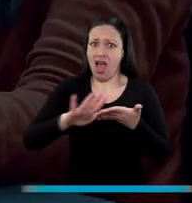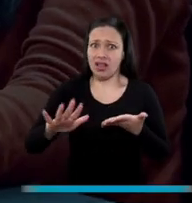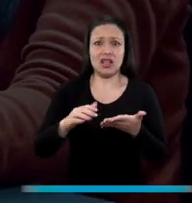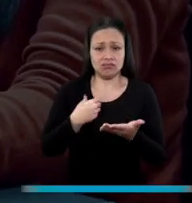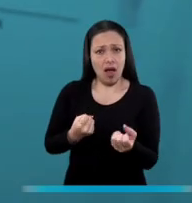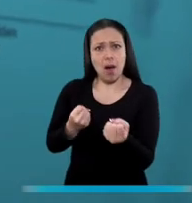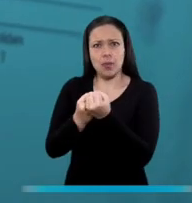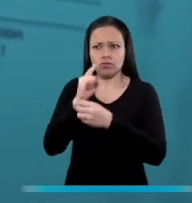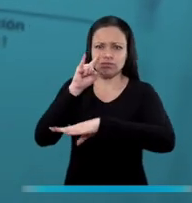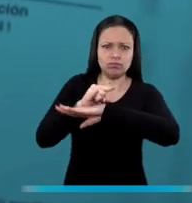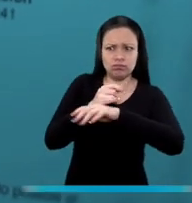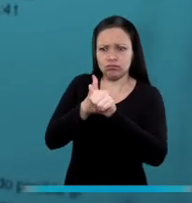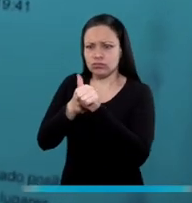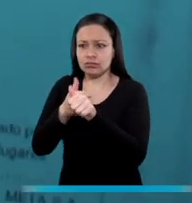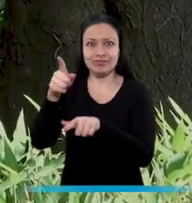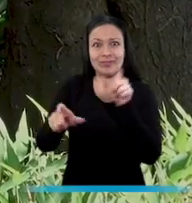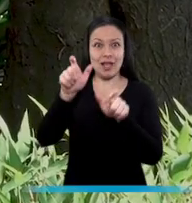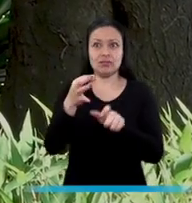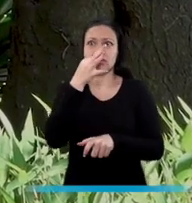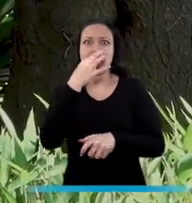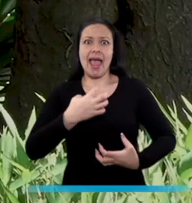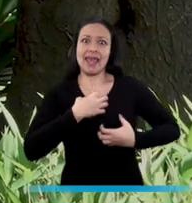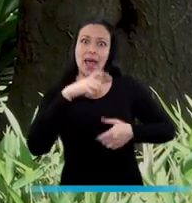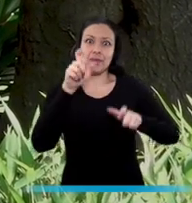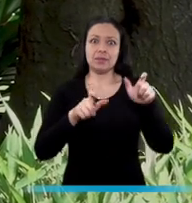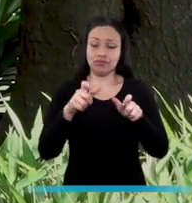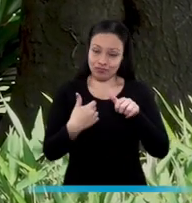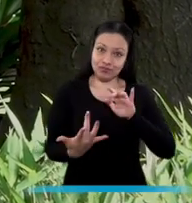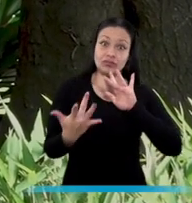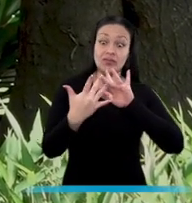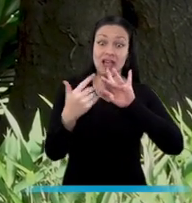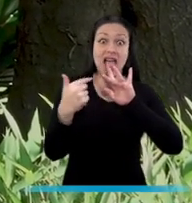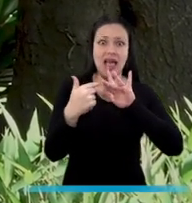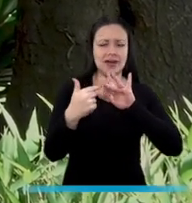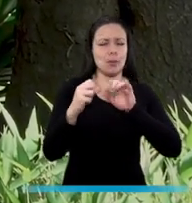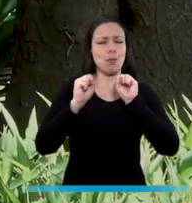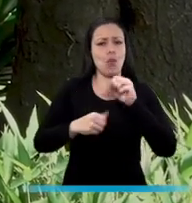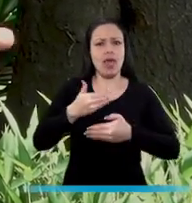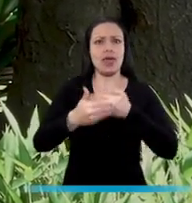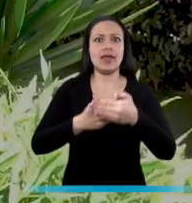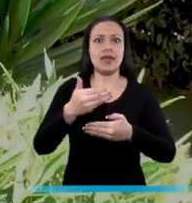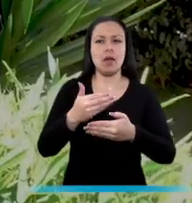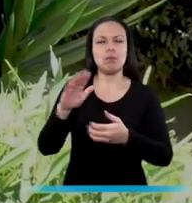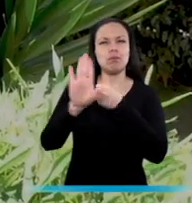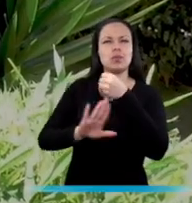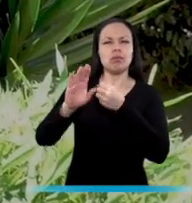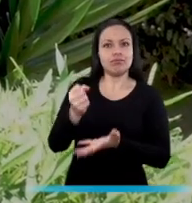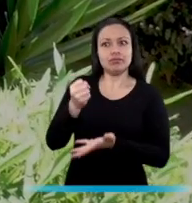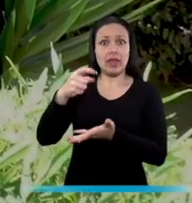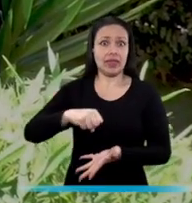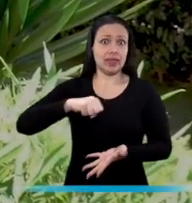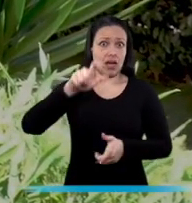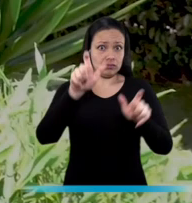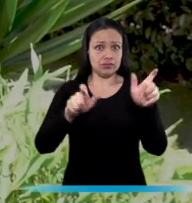y seguimiento a las denuncias o quejas ciudadanas. Contactarnos es el primer paso para proteger los recursos y los derechos de todos. Si tienen dudas